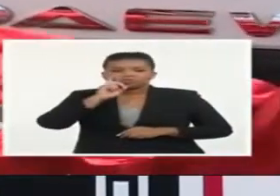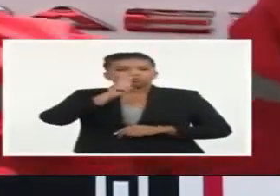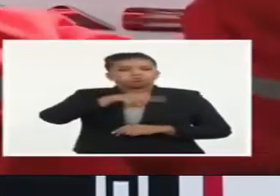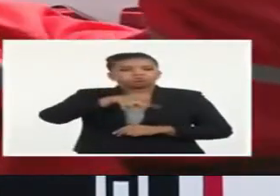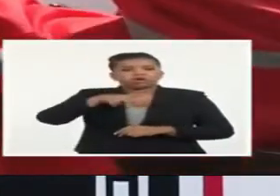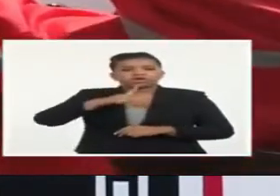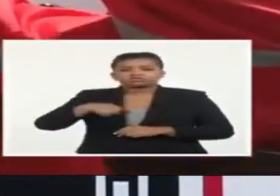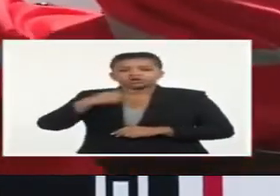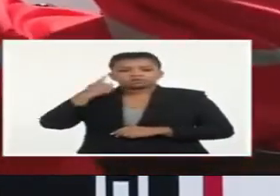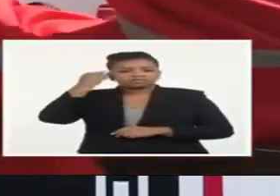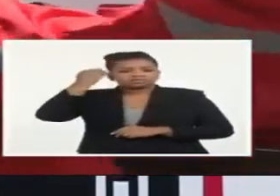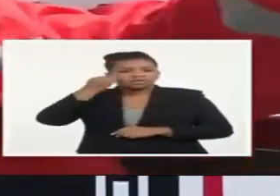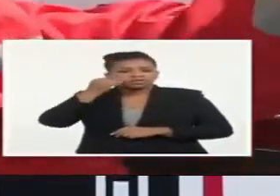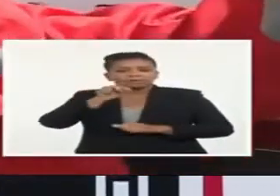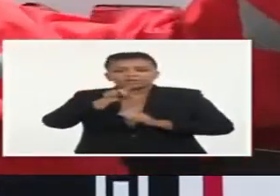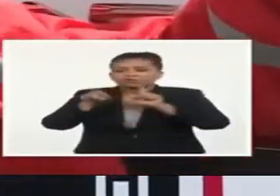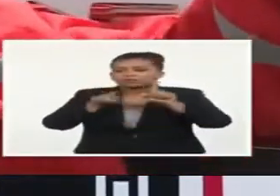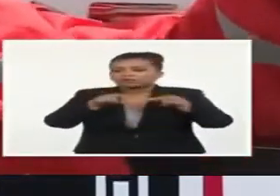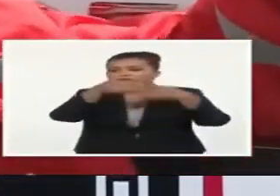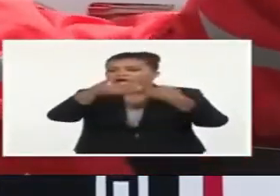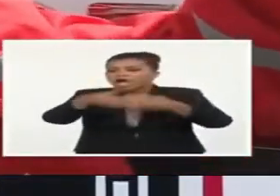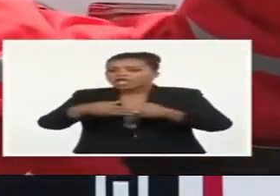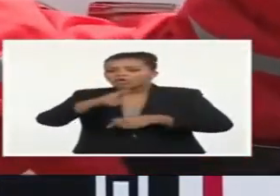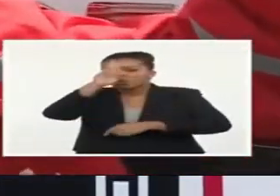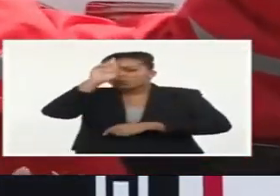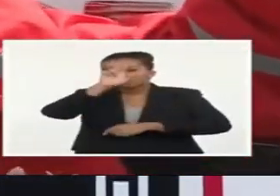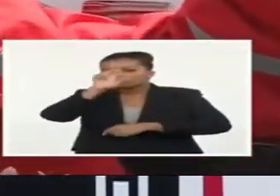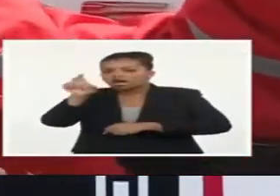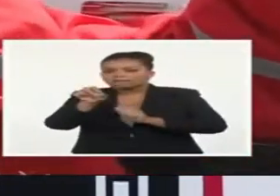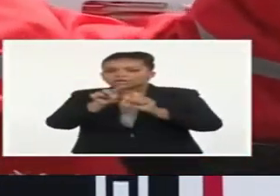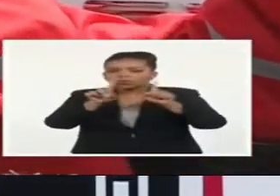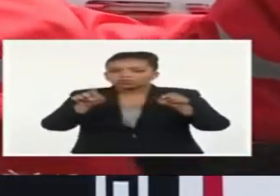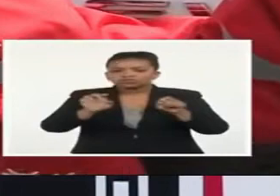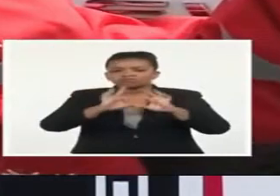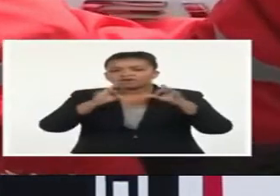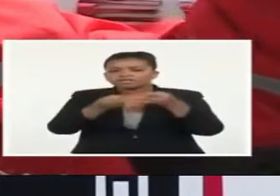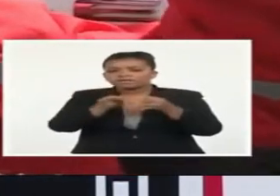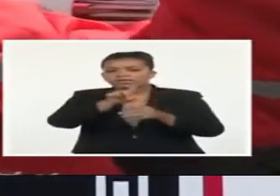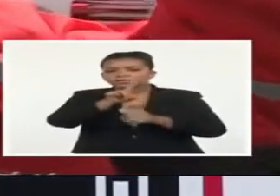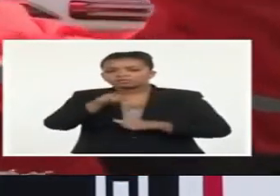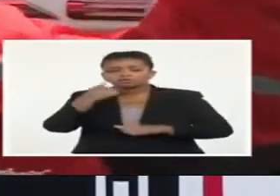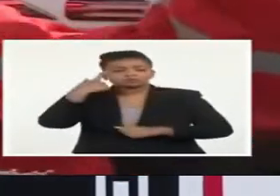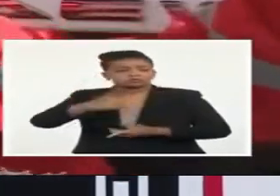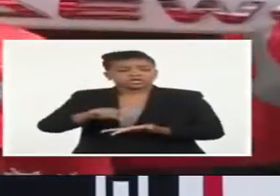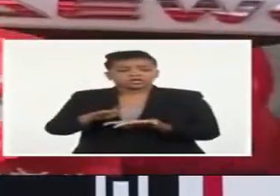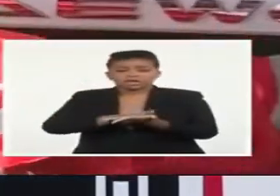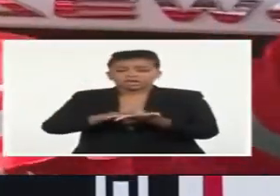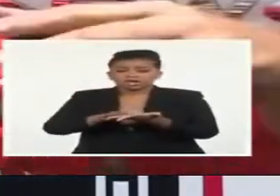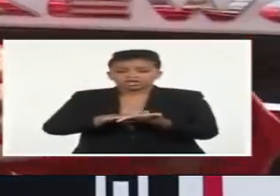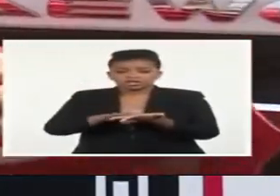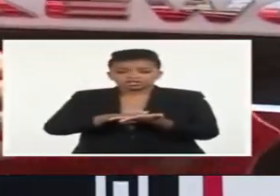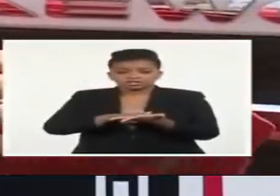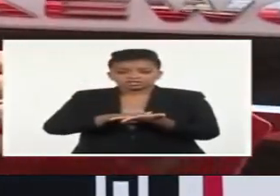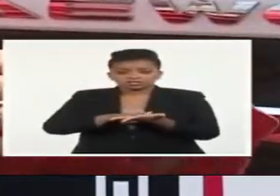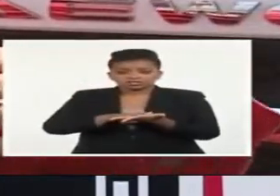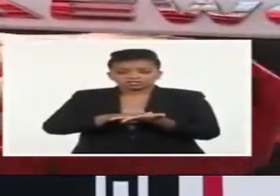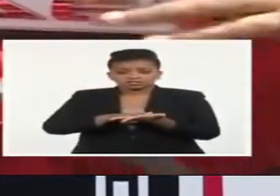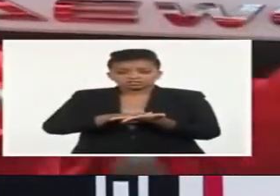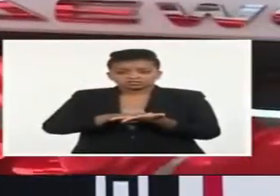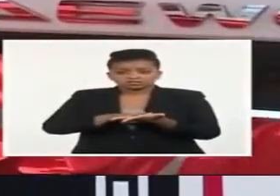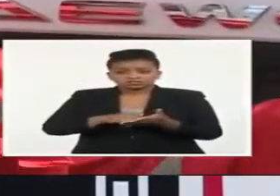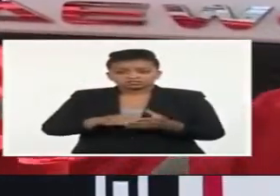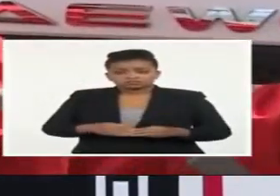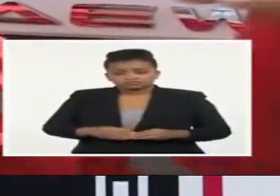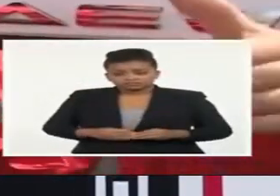dinero del pueblo cubano. Y ahí tiene que haber responsables.